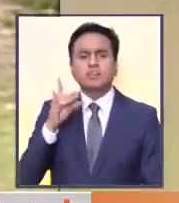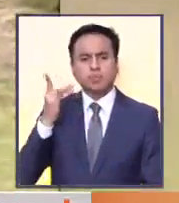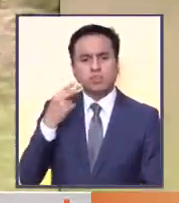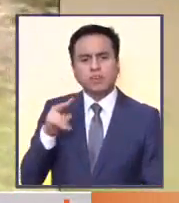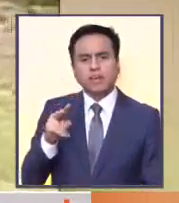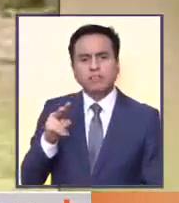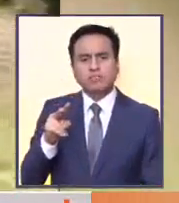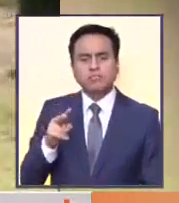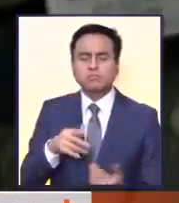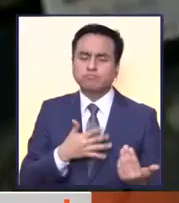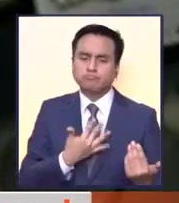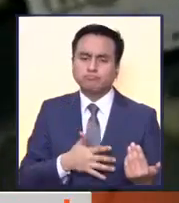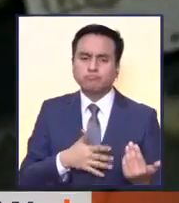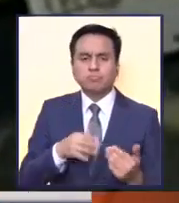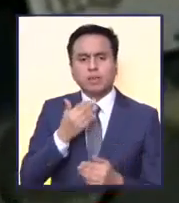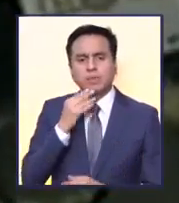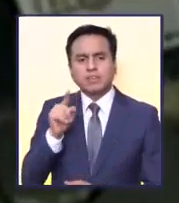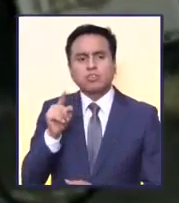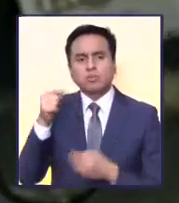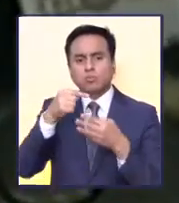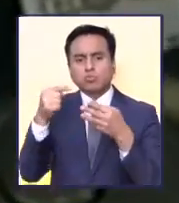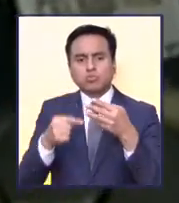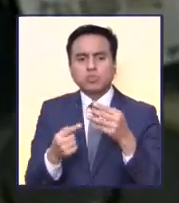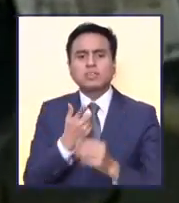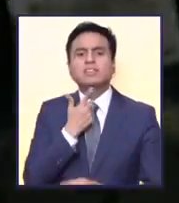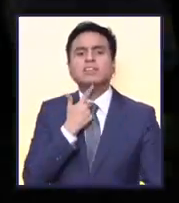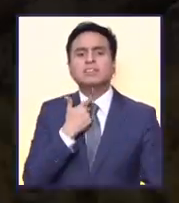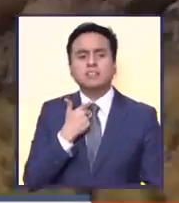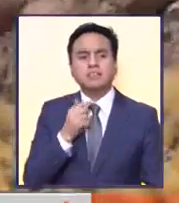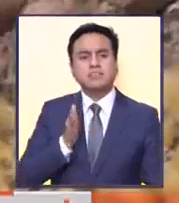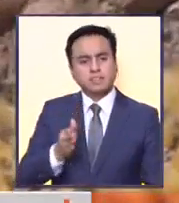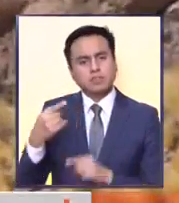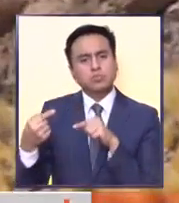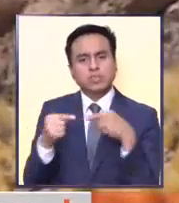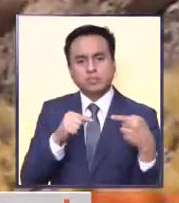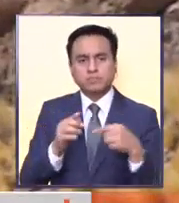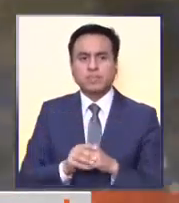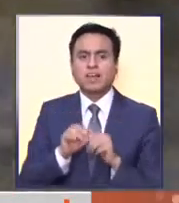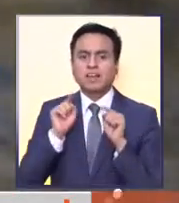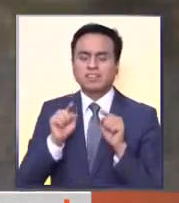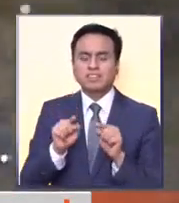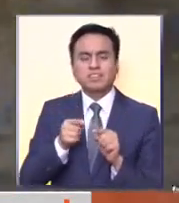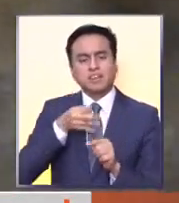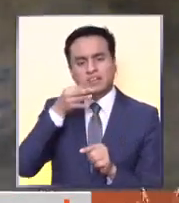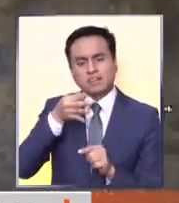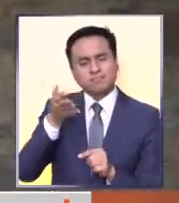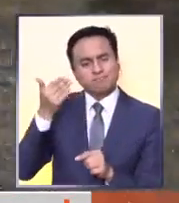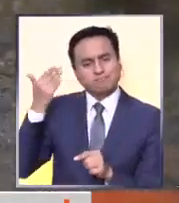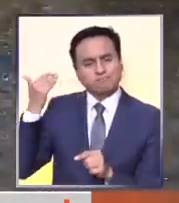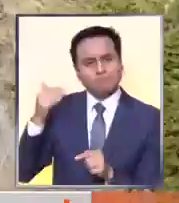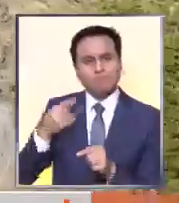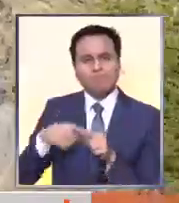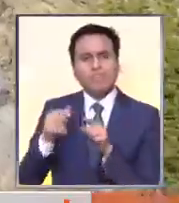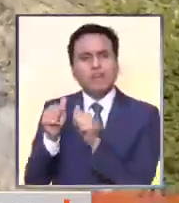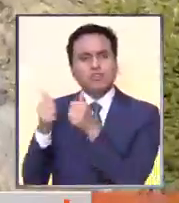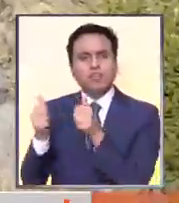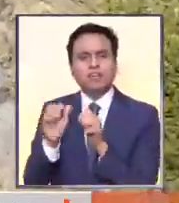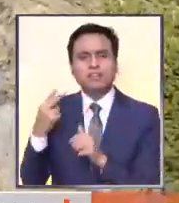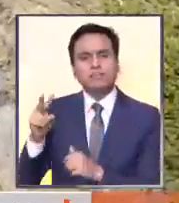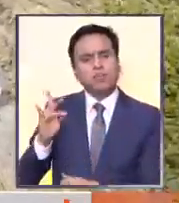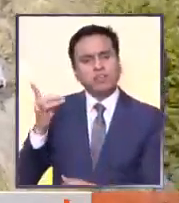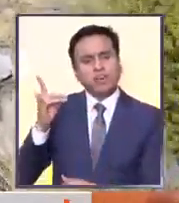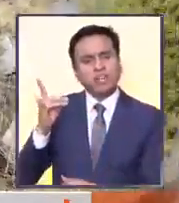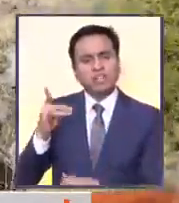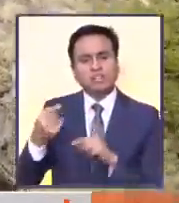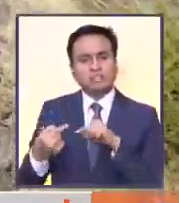ahí en esos puntos nos interesará seguir discutiendo. Así se han referido desde entonces distintas autoridades bolivianas a la